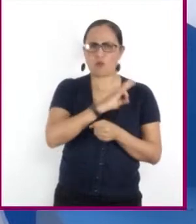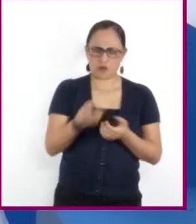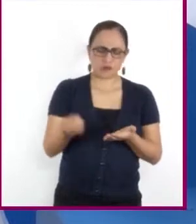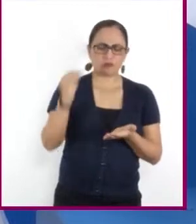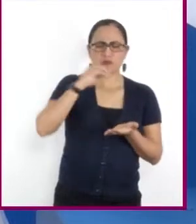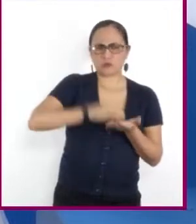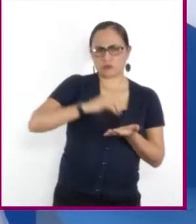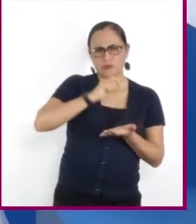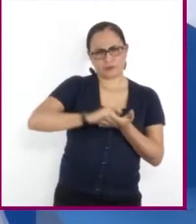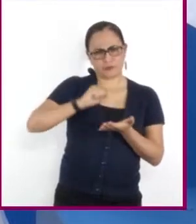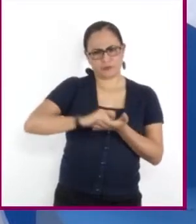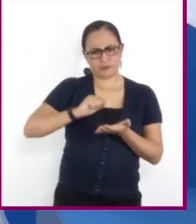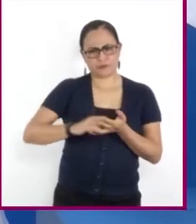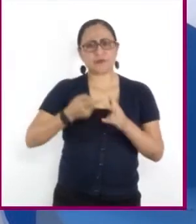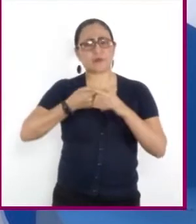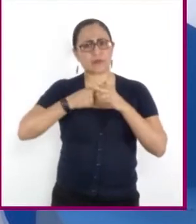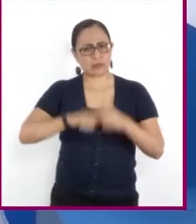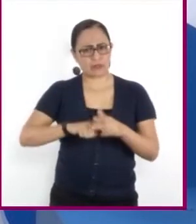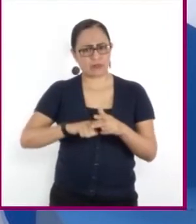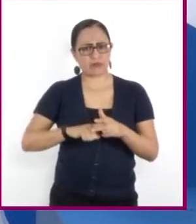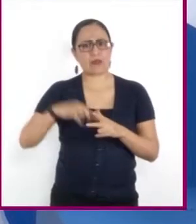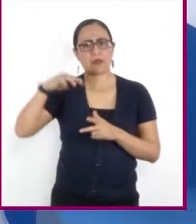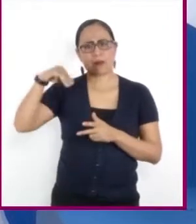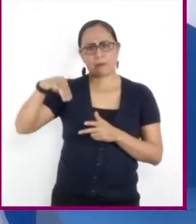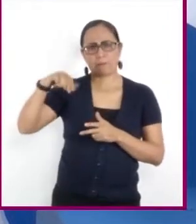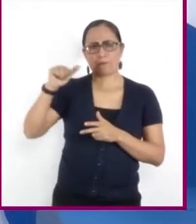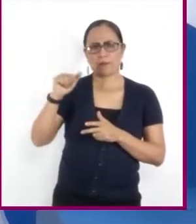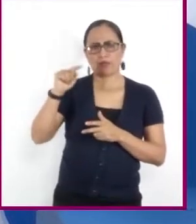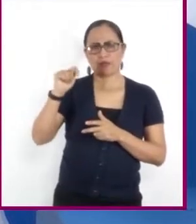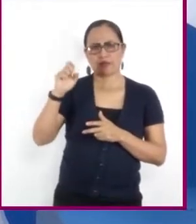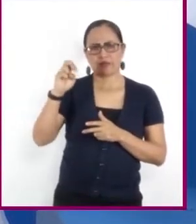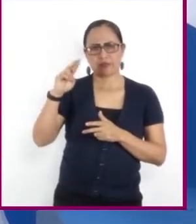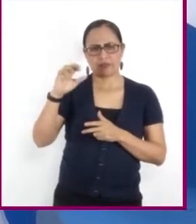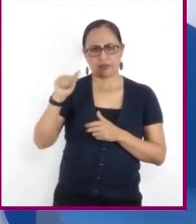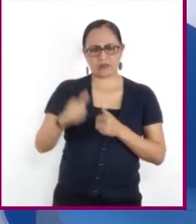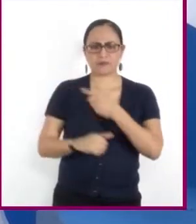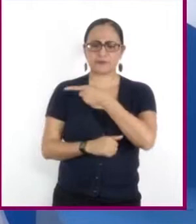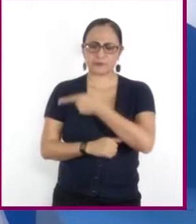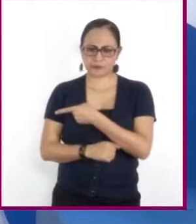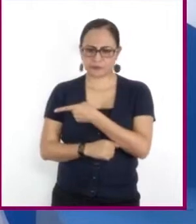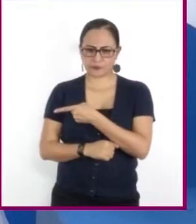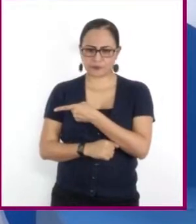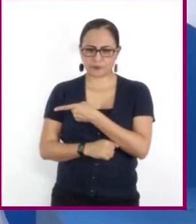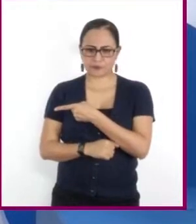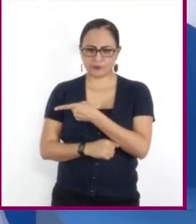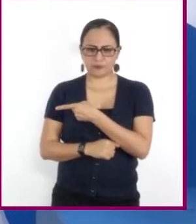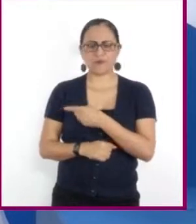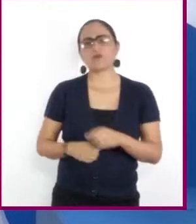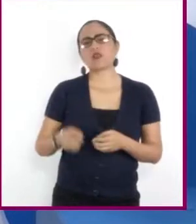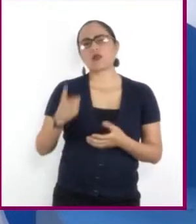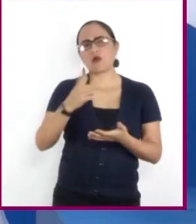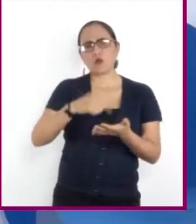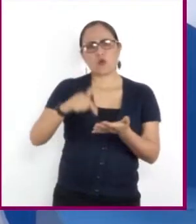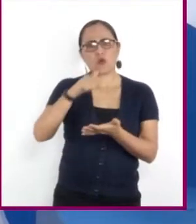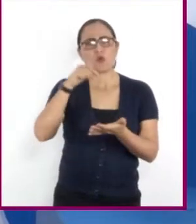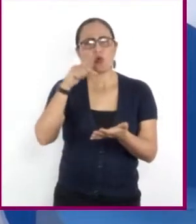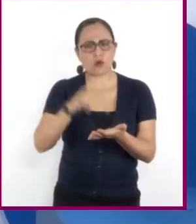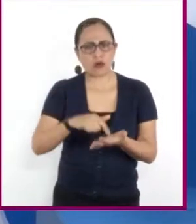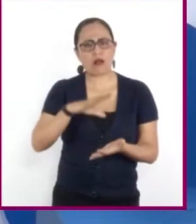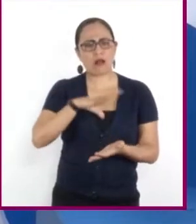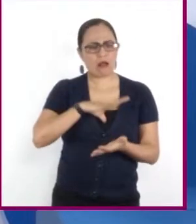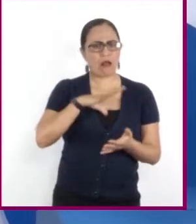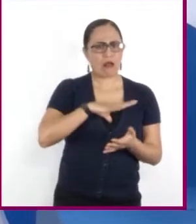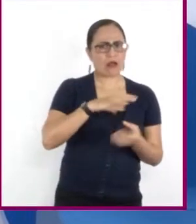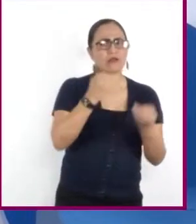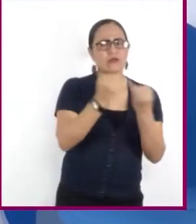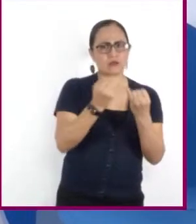apuntes. Iniciemos con la definición de materia. La materia es todo aquello que ocupa un lugar en el espacio y